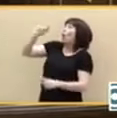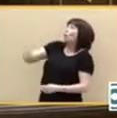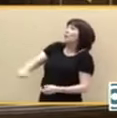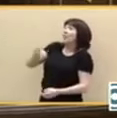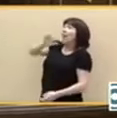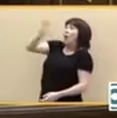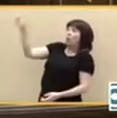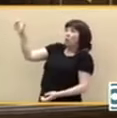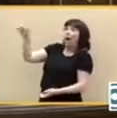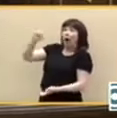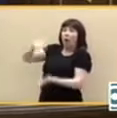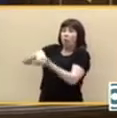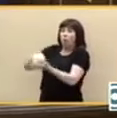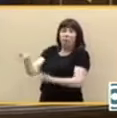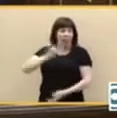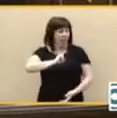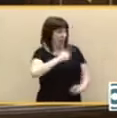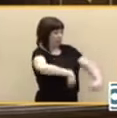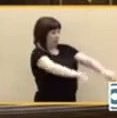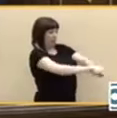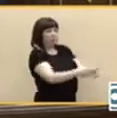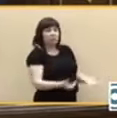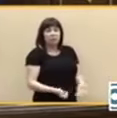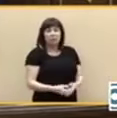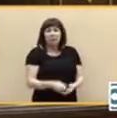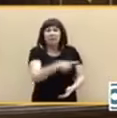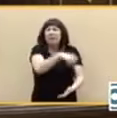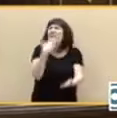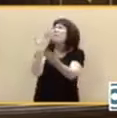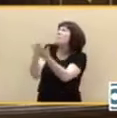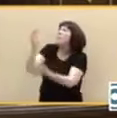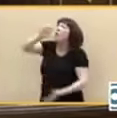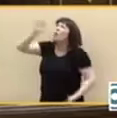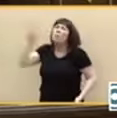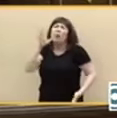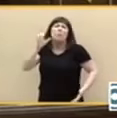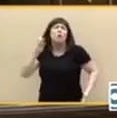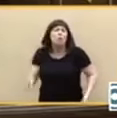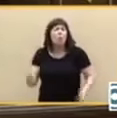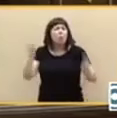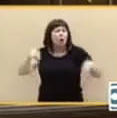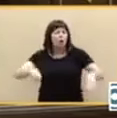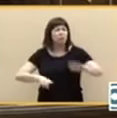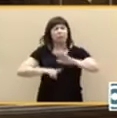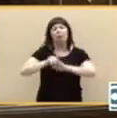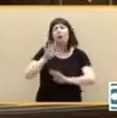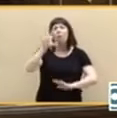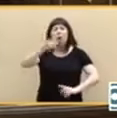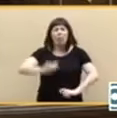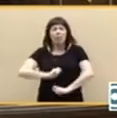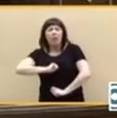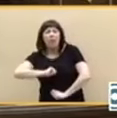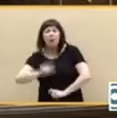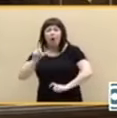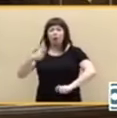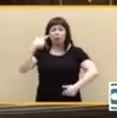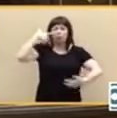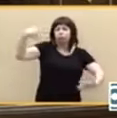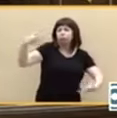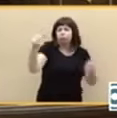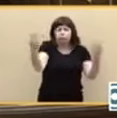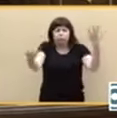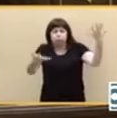formar parte de este club de desarrollo democrático, de civilización, pues ven que